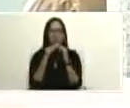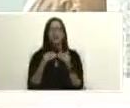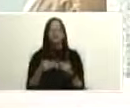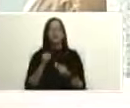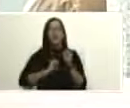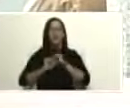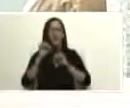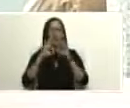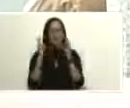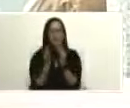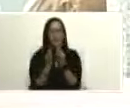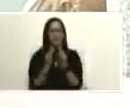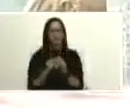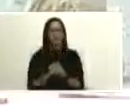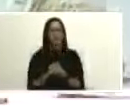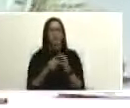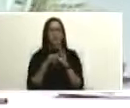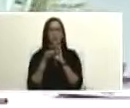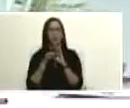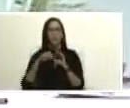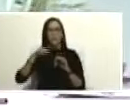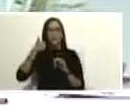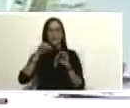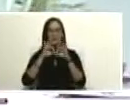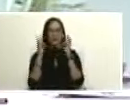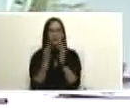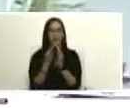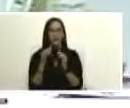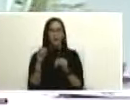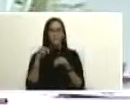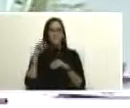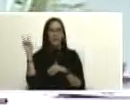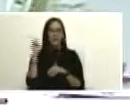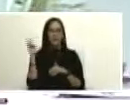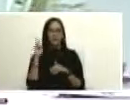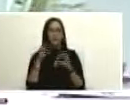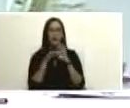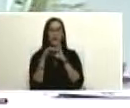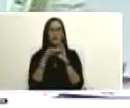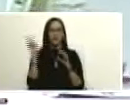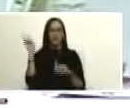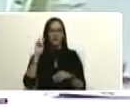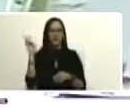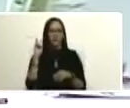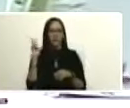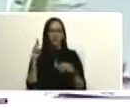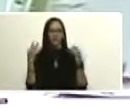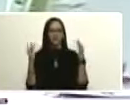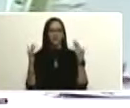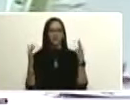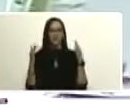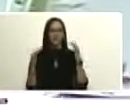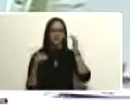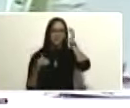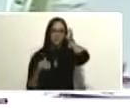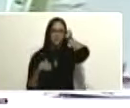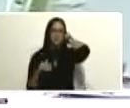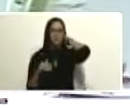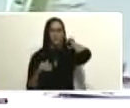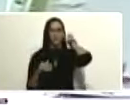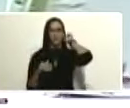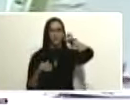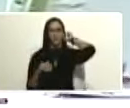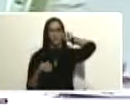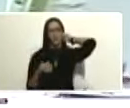a la familia. Unión máxima de la familia venezolana. Unión de Venezuela. Correcto. Y